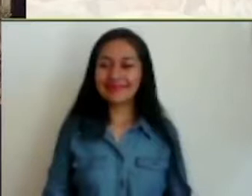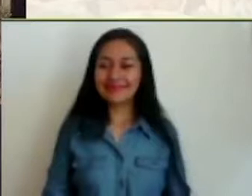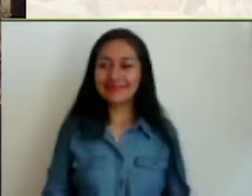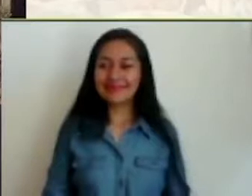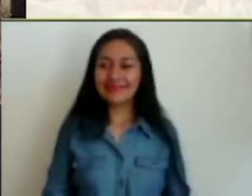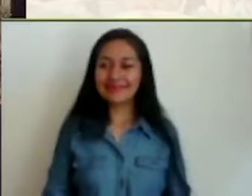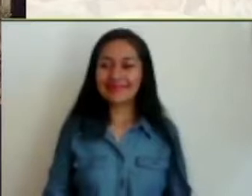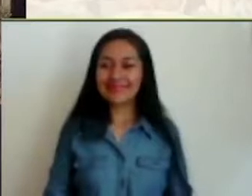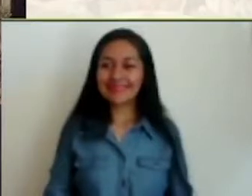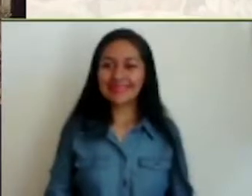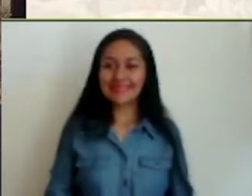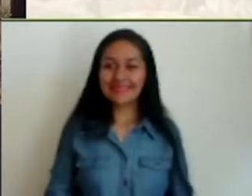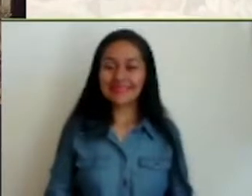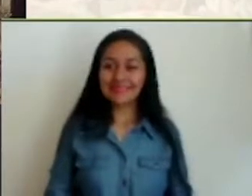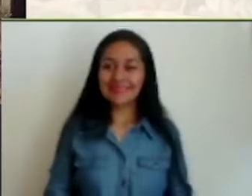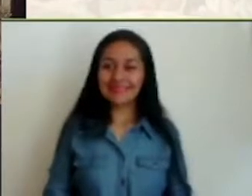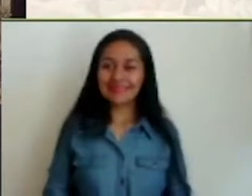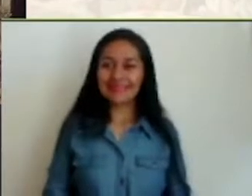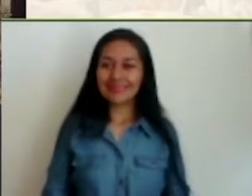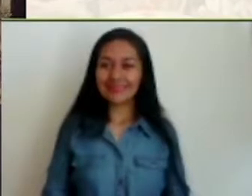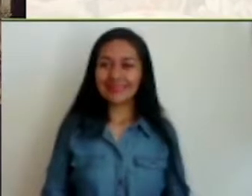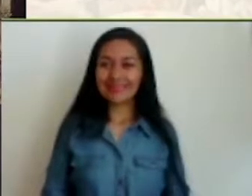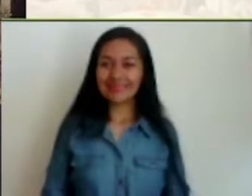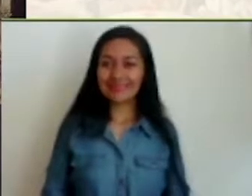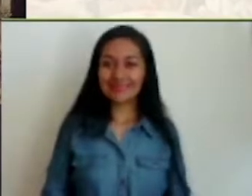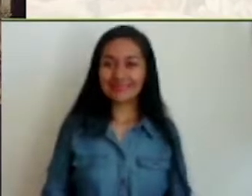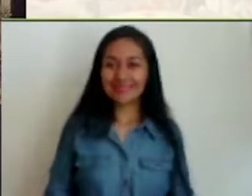defeci, neppure recentemente vi abbandonai.